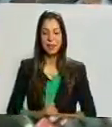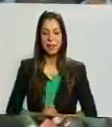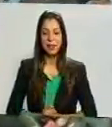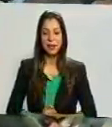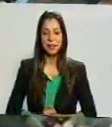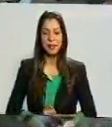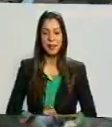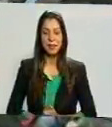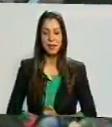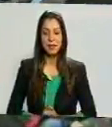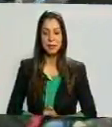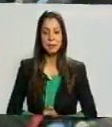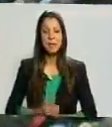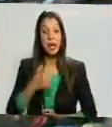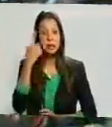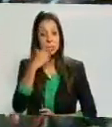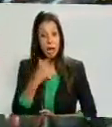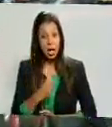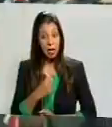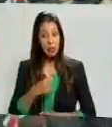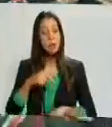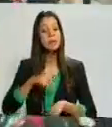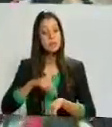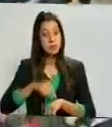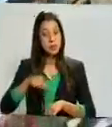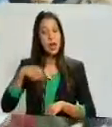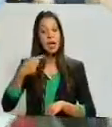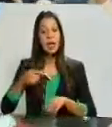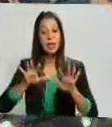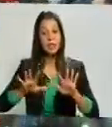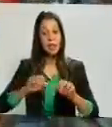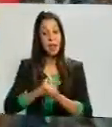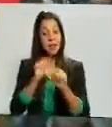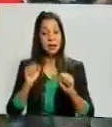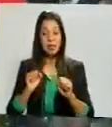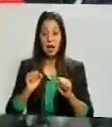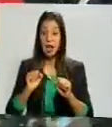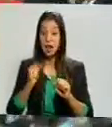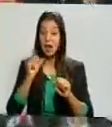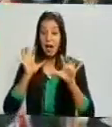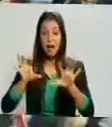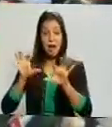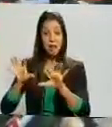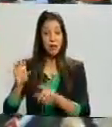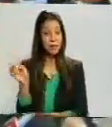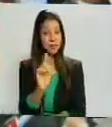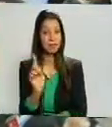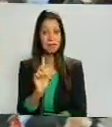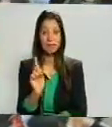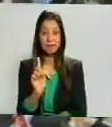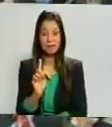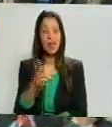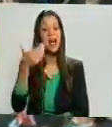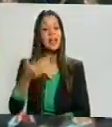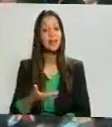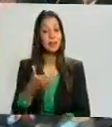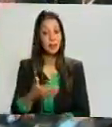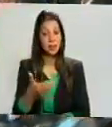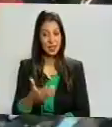Mira, mira, es en serio. Mañana a las 10 de la mañana, no vayan a creer que mamá eres gallo inocente ni nada. Muy